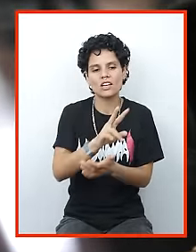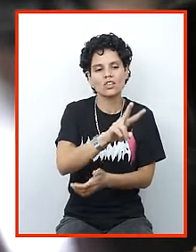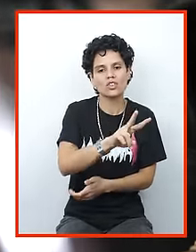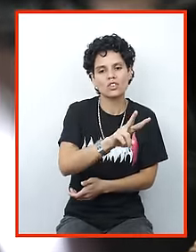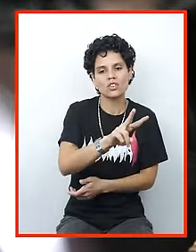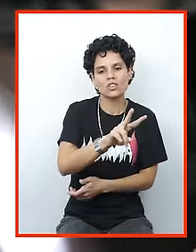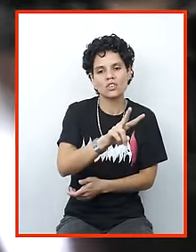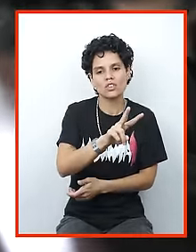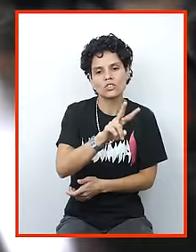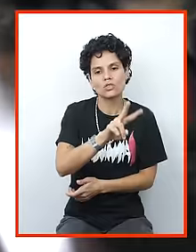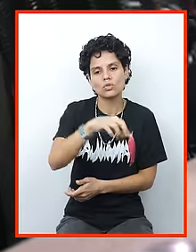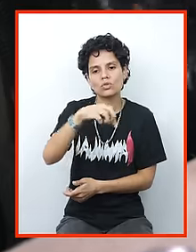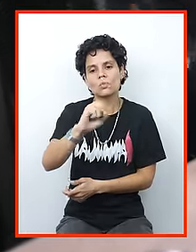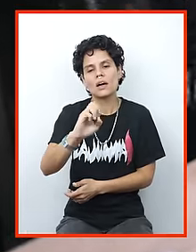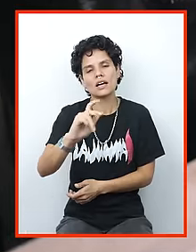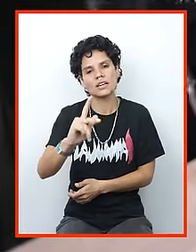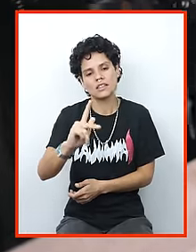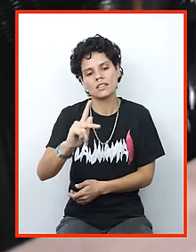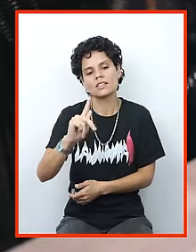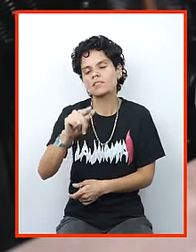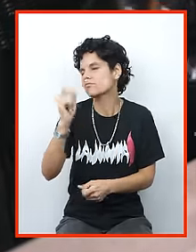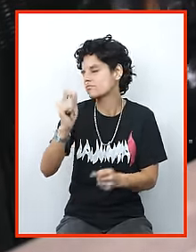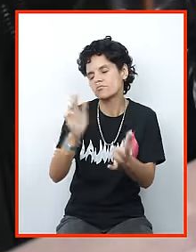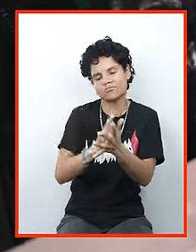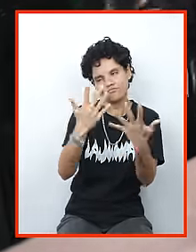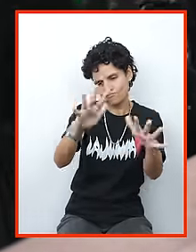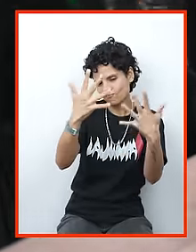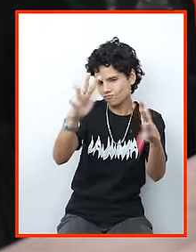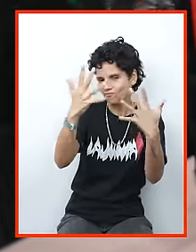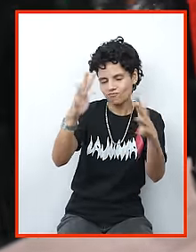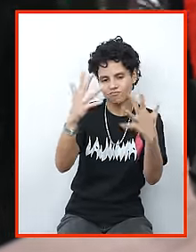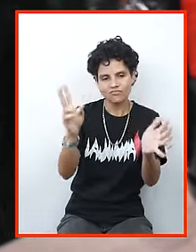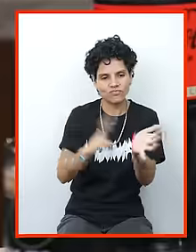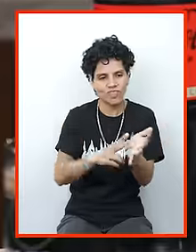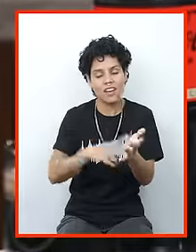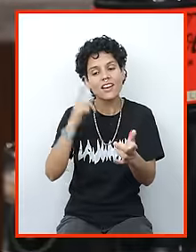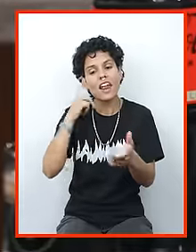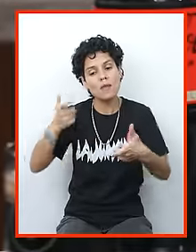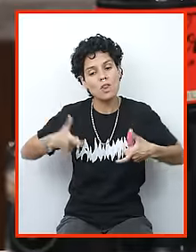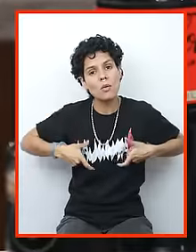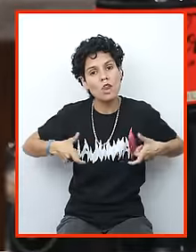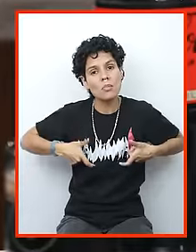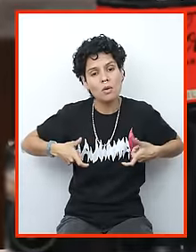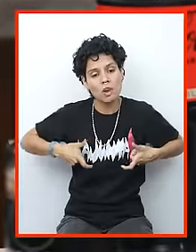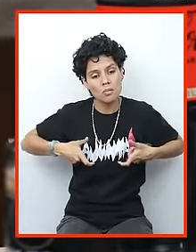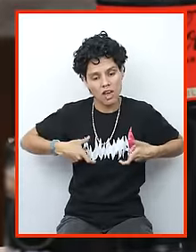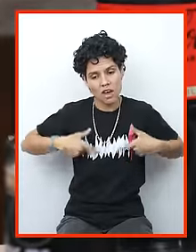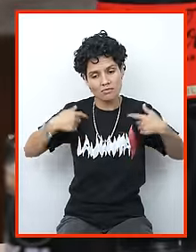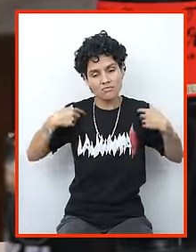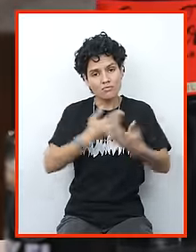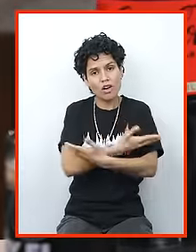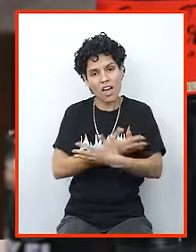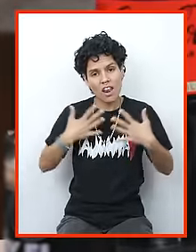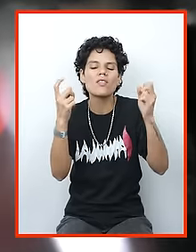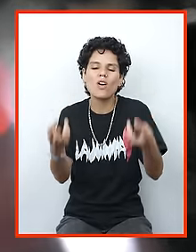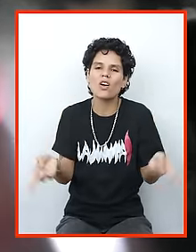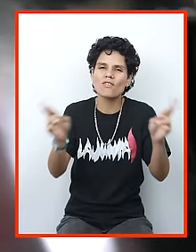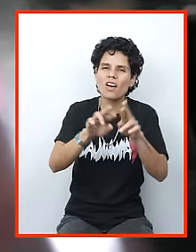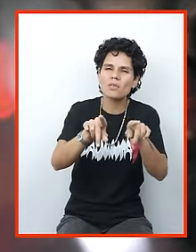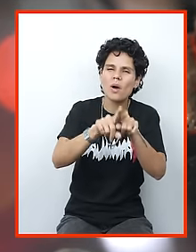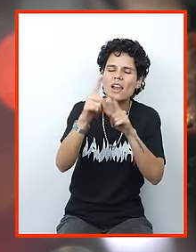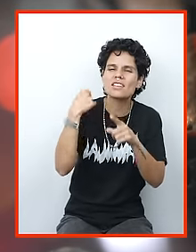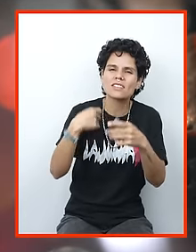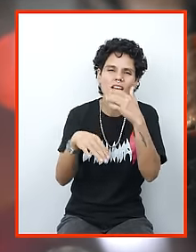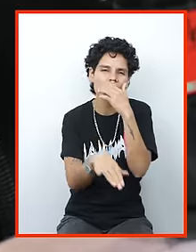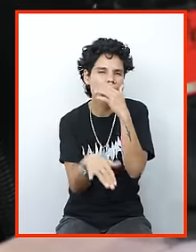Tupac, como verlo en vivo. ¡Ay, sí, qué buen retorno! Ahí sacaste aplausos, ¿ah? Sí. Sacarlo de la polera que hoy día, una polera... Claro,